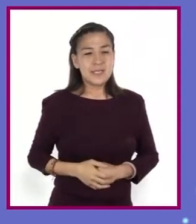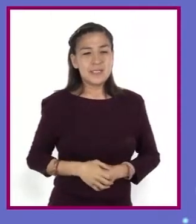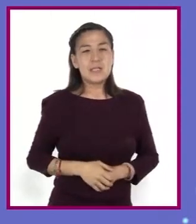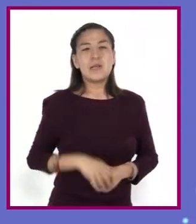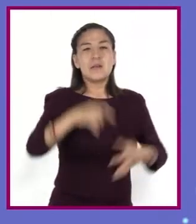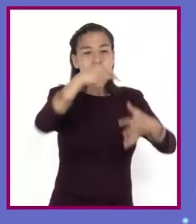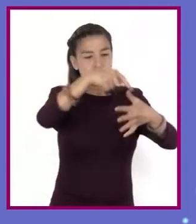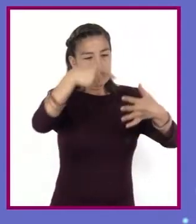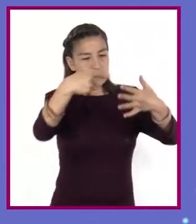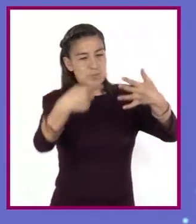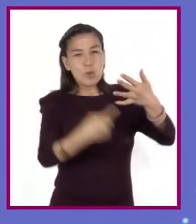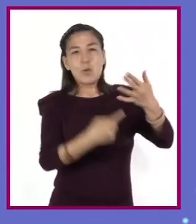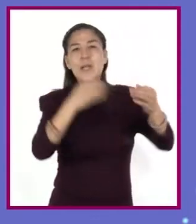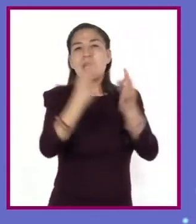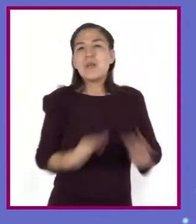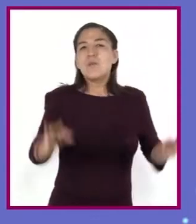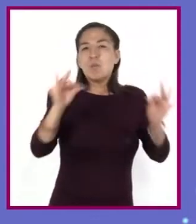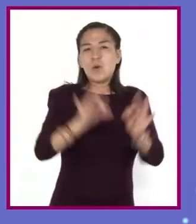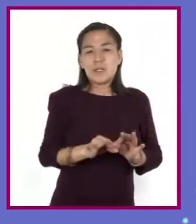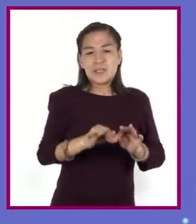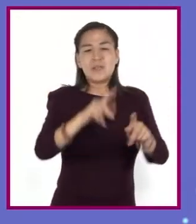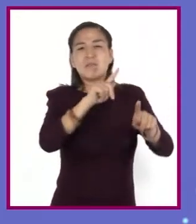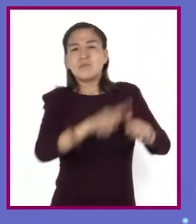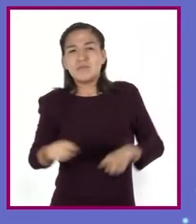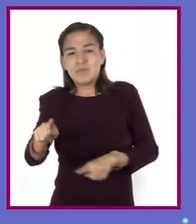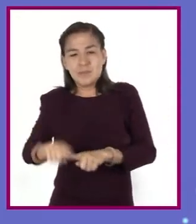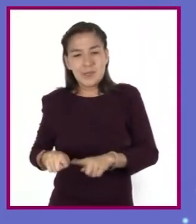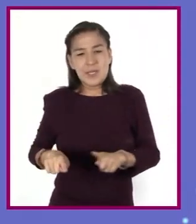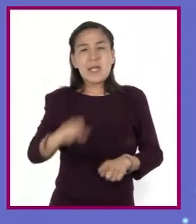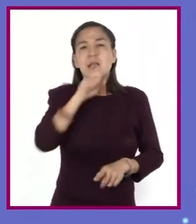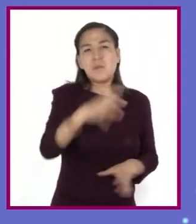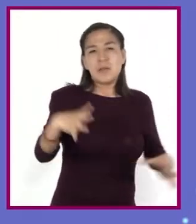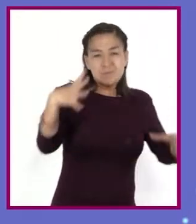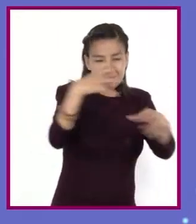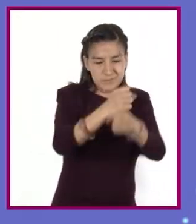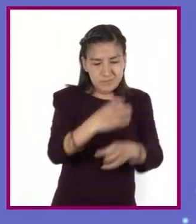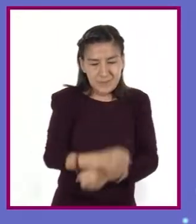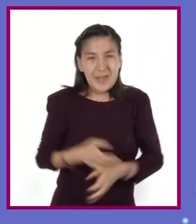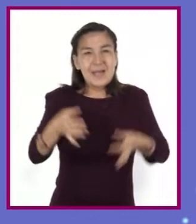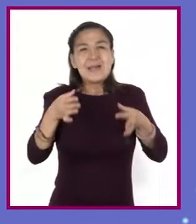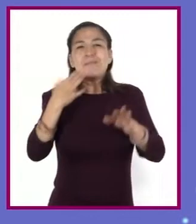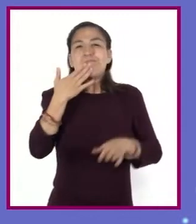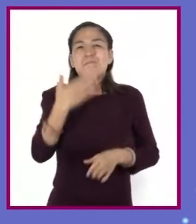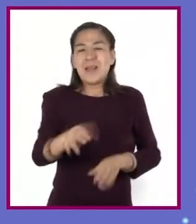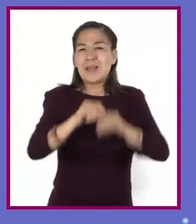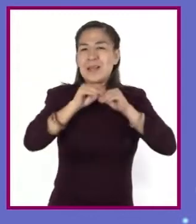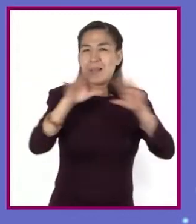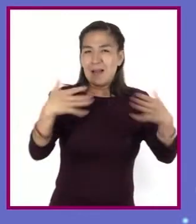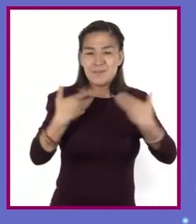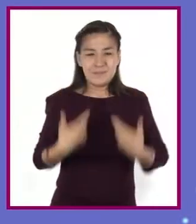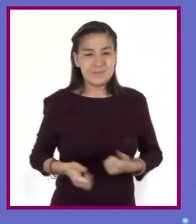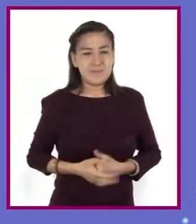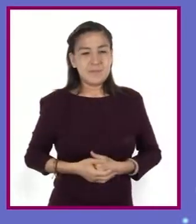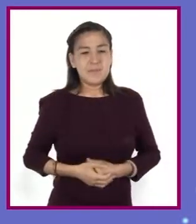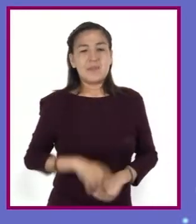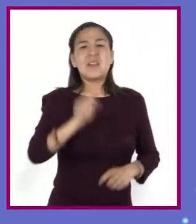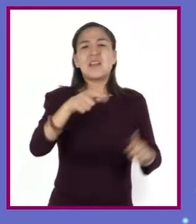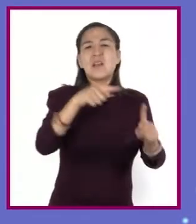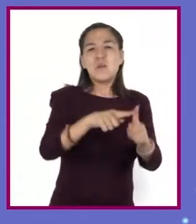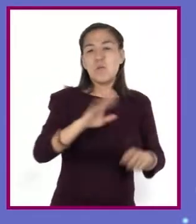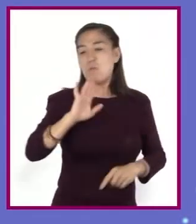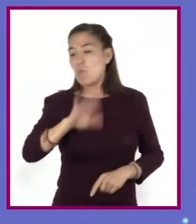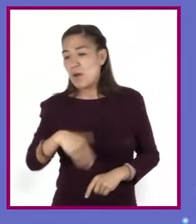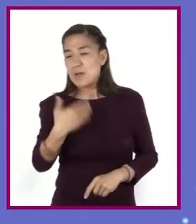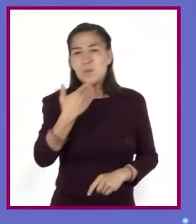partes o componentes, variaciones y lo describe a detalle. Se indican sus pros